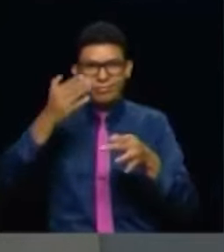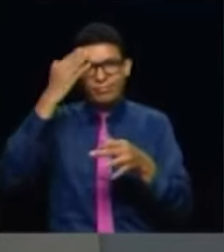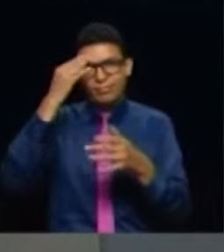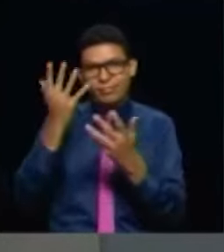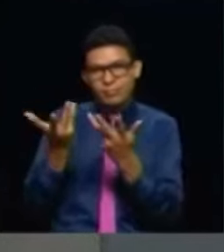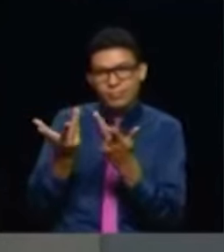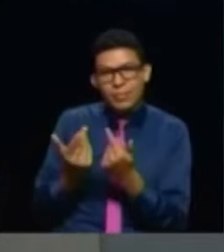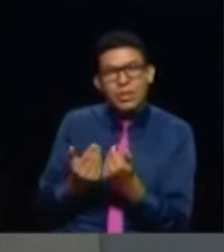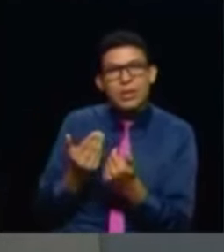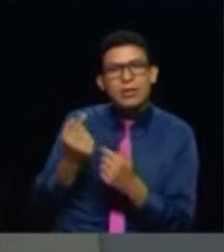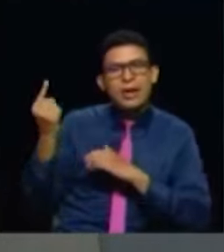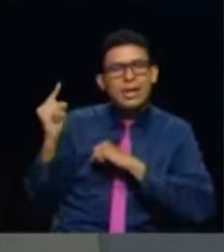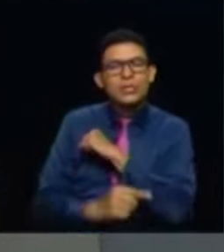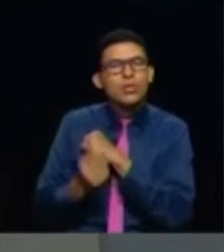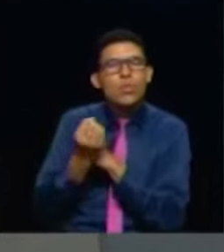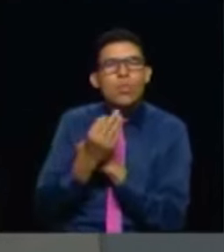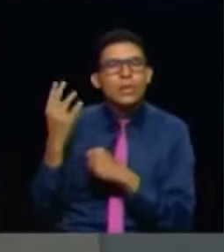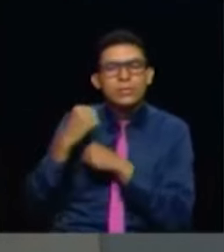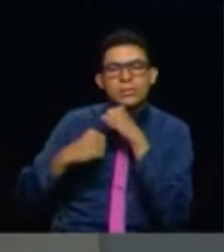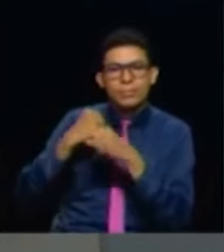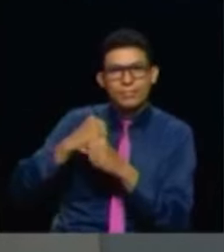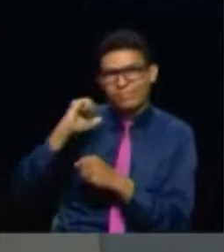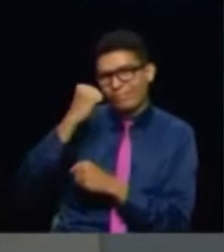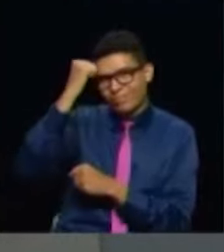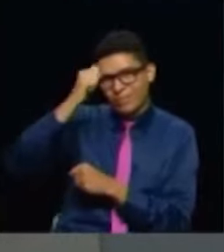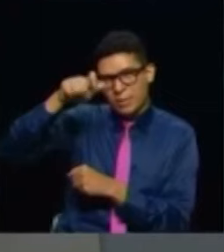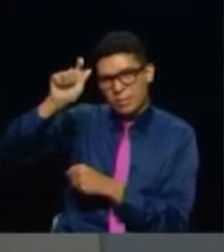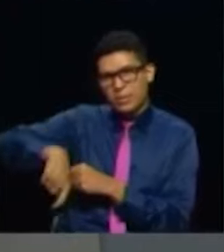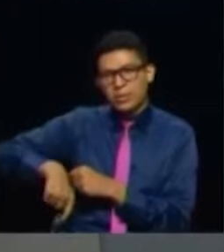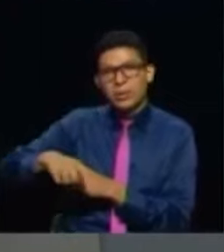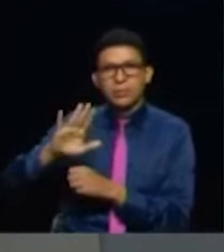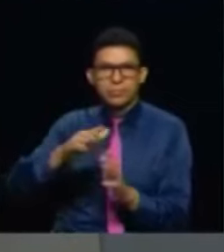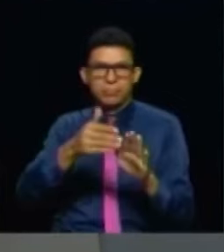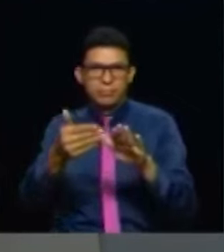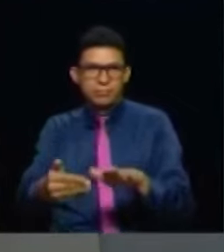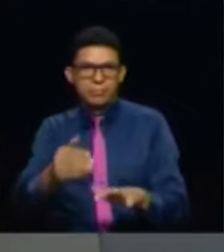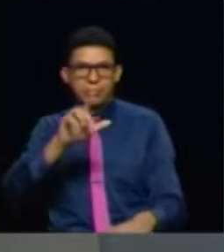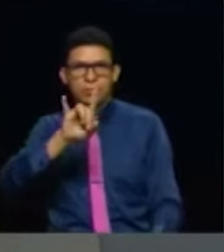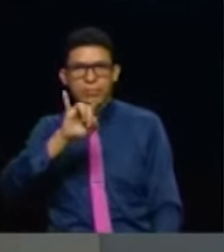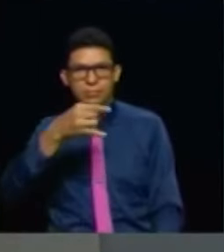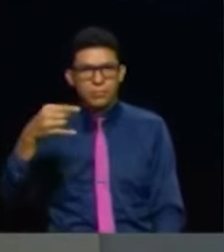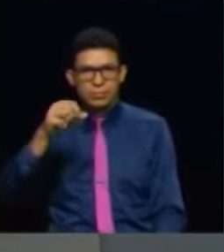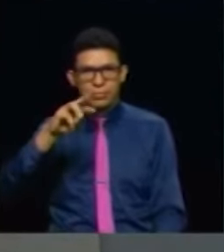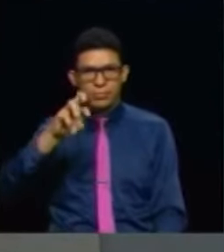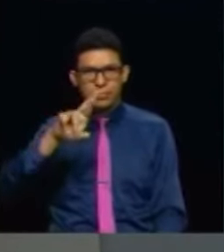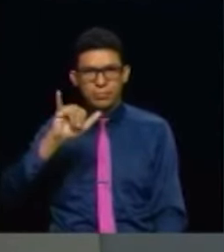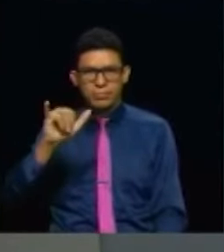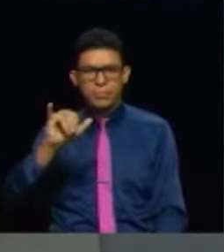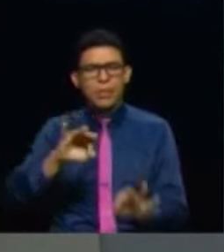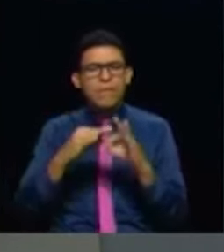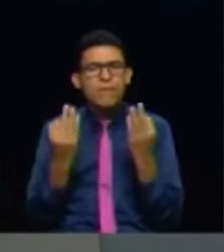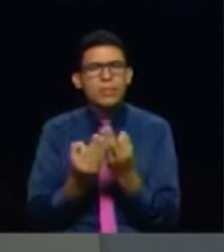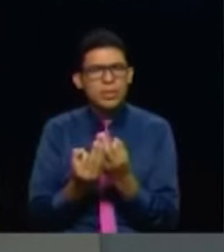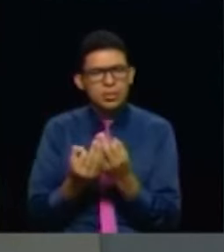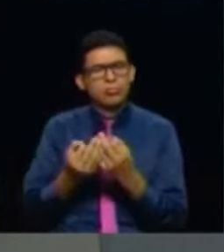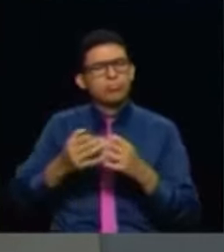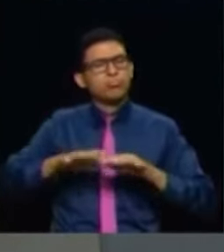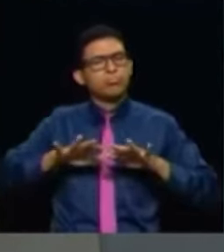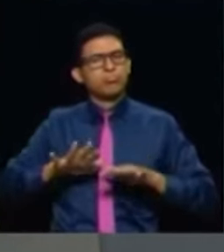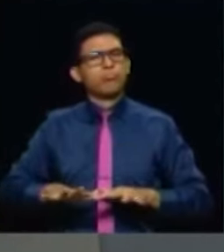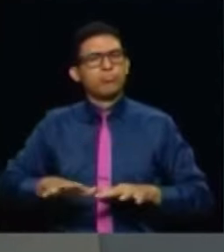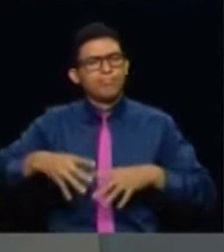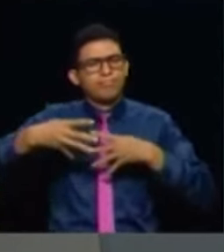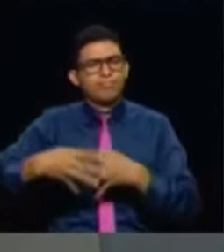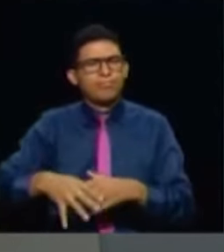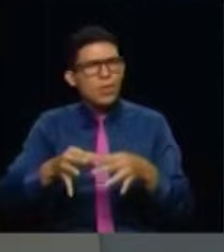la sentencia para el principal sospechoso de la muerte de la deportista Luzmery Tristán, familiares y amigos adelantaron un plantón para